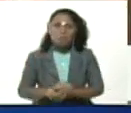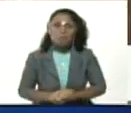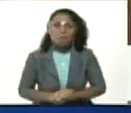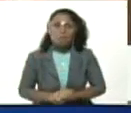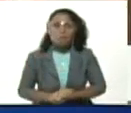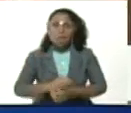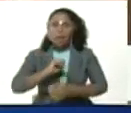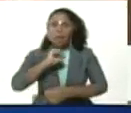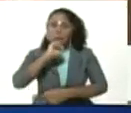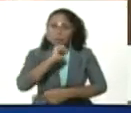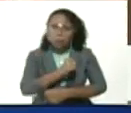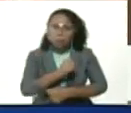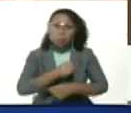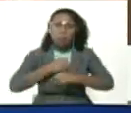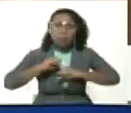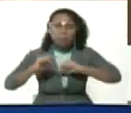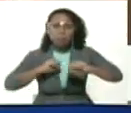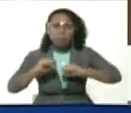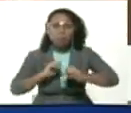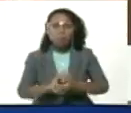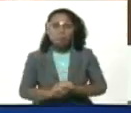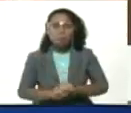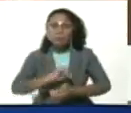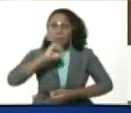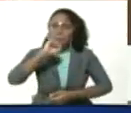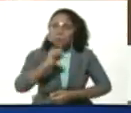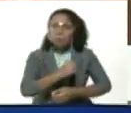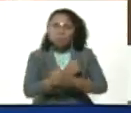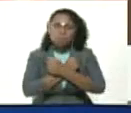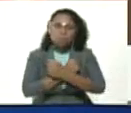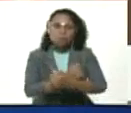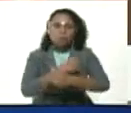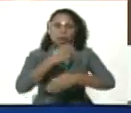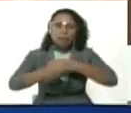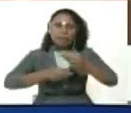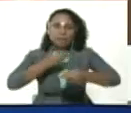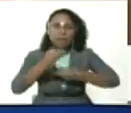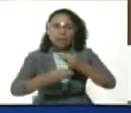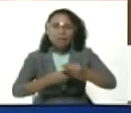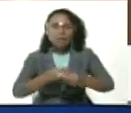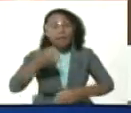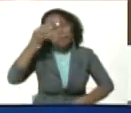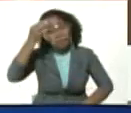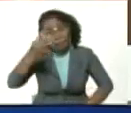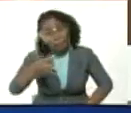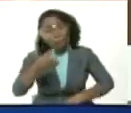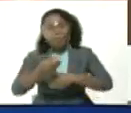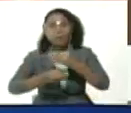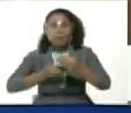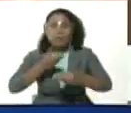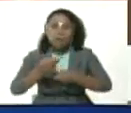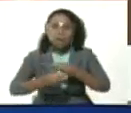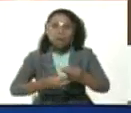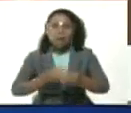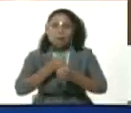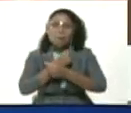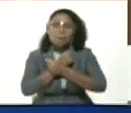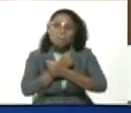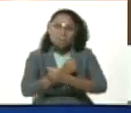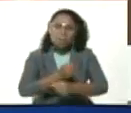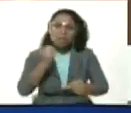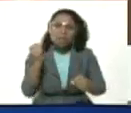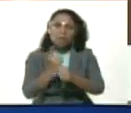El amor en acción. Amar lo que se hace. Creer en lo que se hace. Amar el